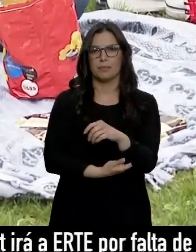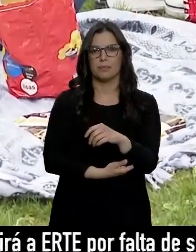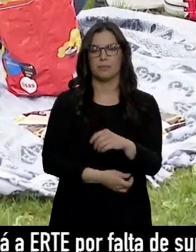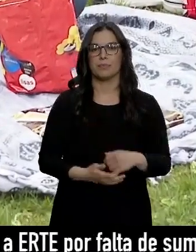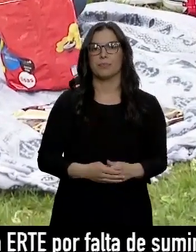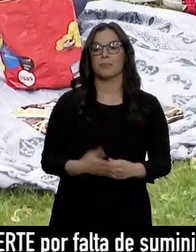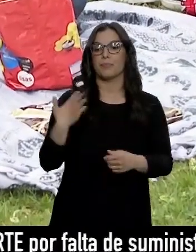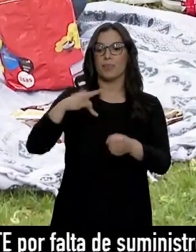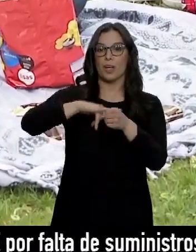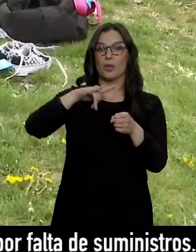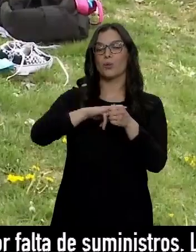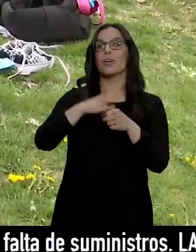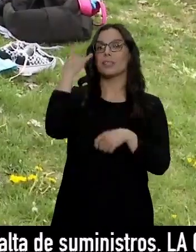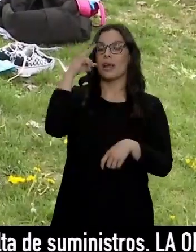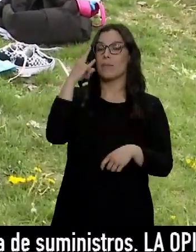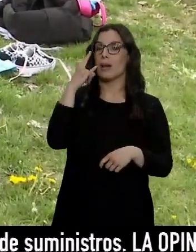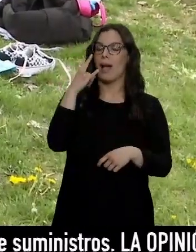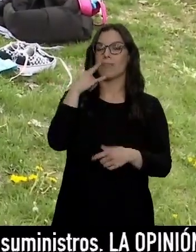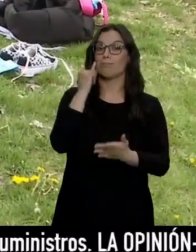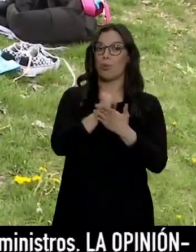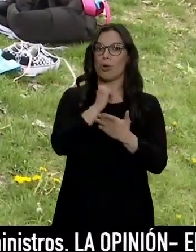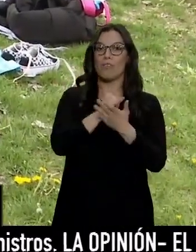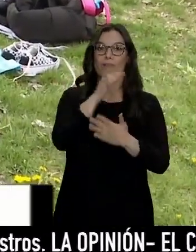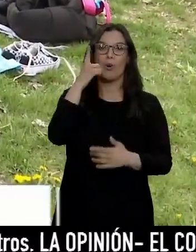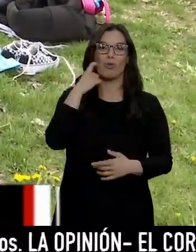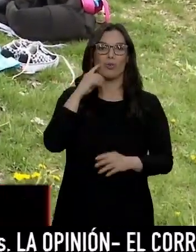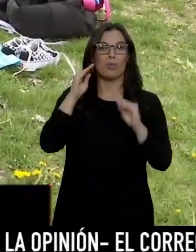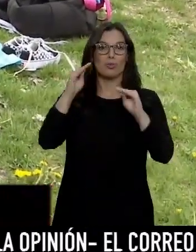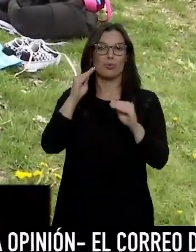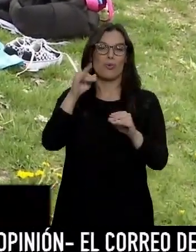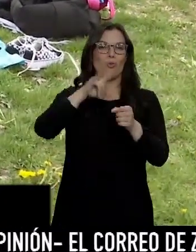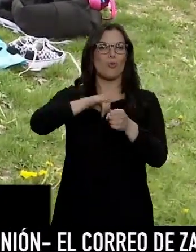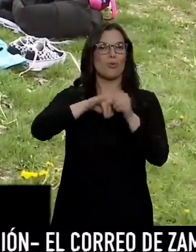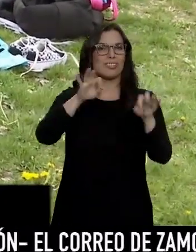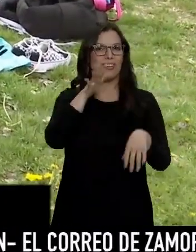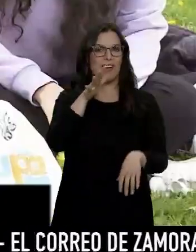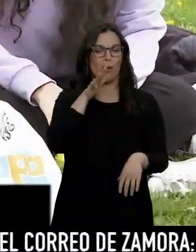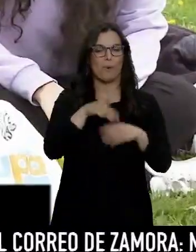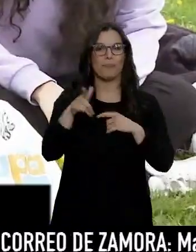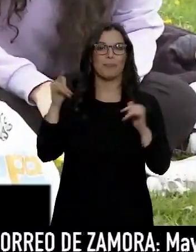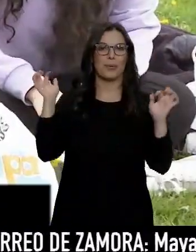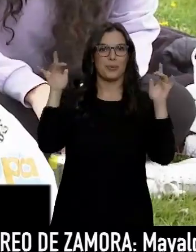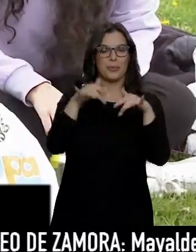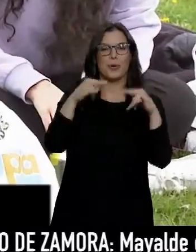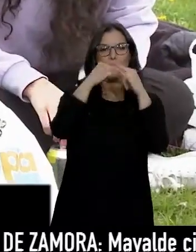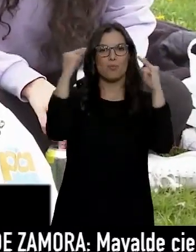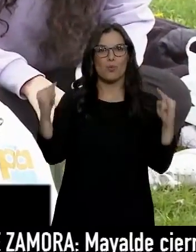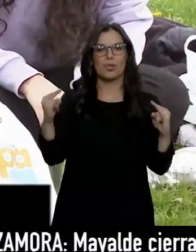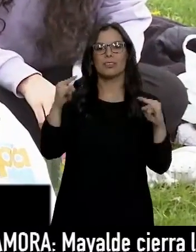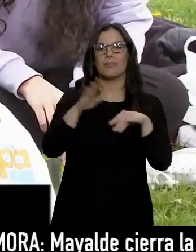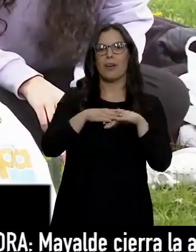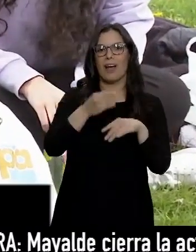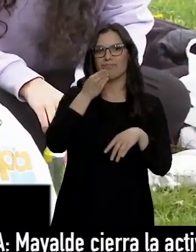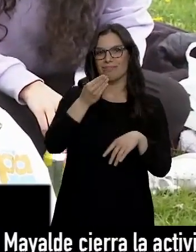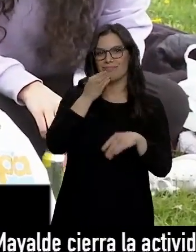Este lunes Salamanca tenía una prueba de fuego con su tradicional lunes de aguas. Los salmantinos acudieron al puente del Tormes a tomar hornazo